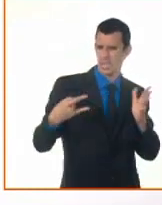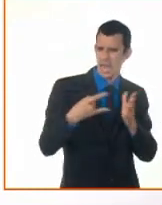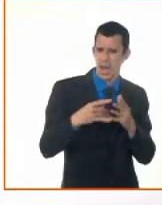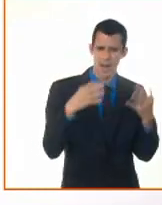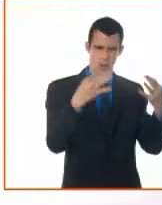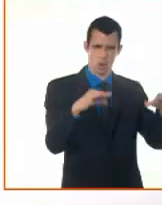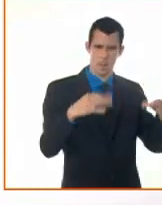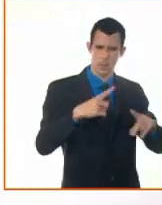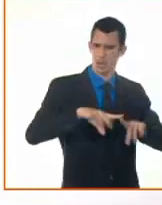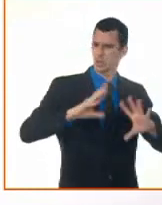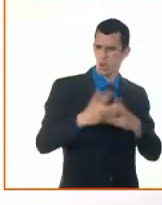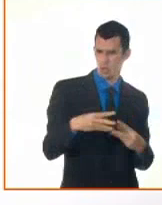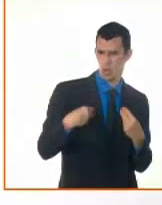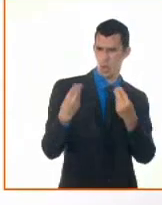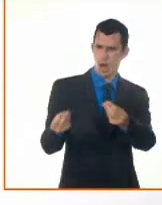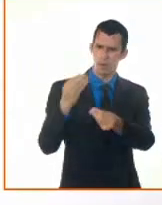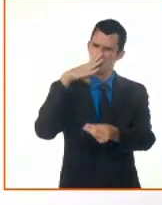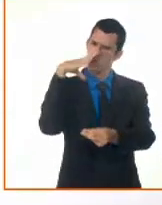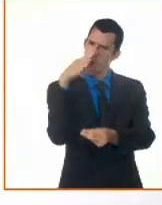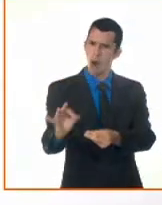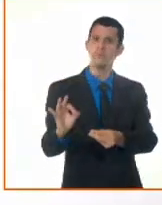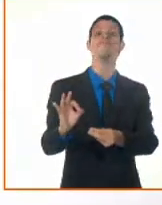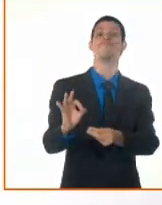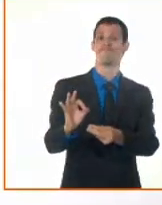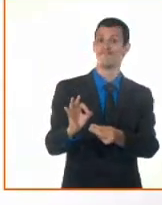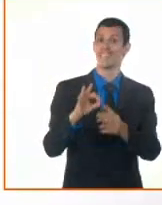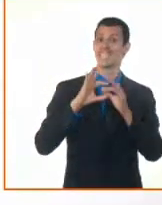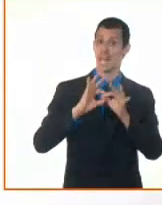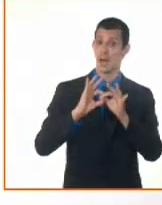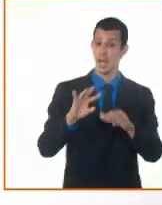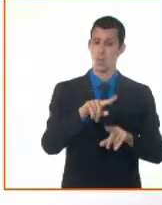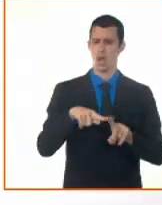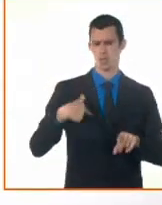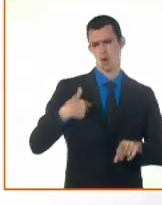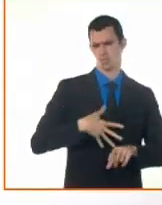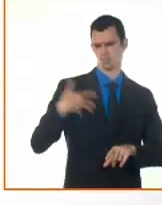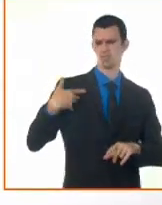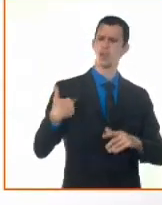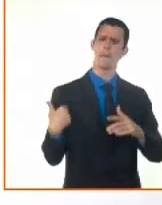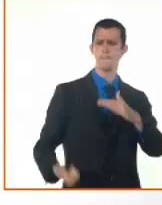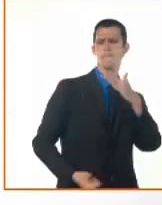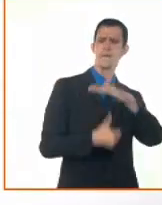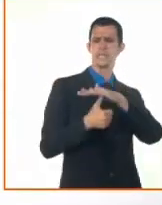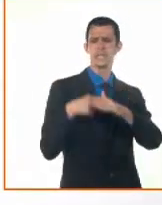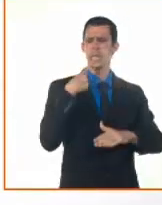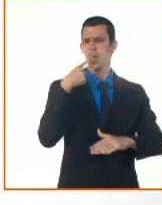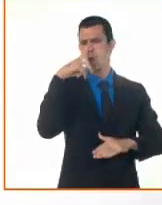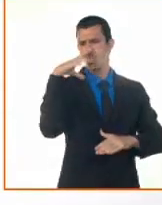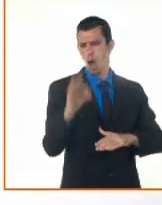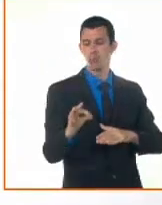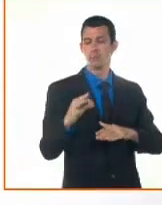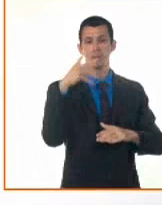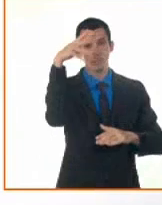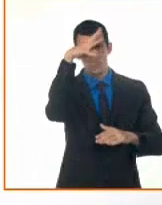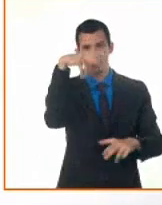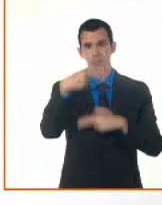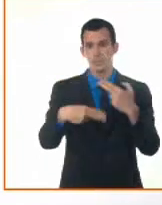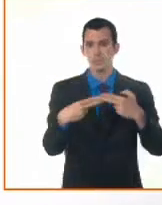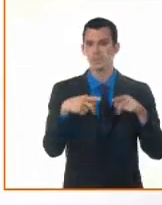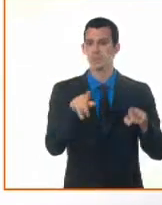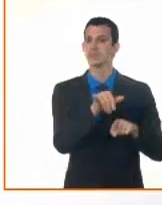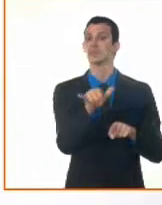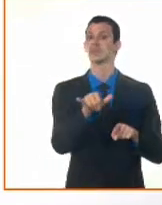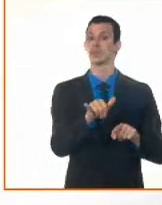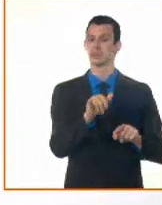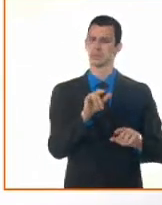secretos hasta bilbar William bar el Antiguo fiscal general o sea ministro de justicia de Trump ha considerado el fin de semana